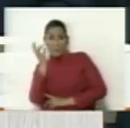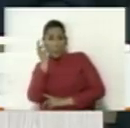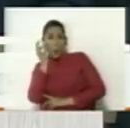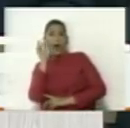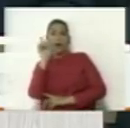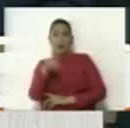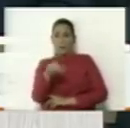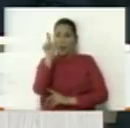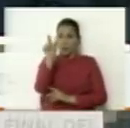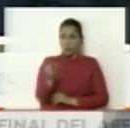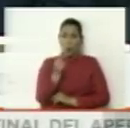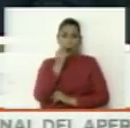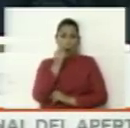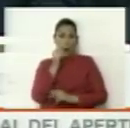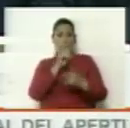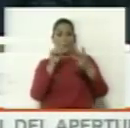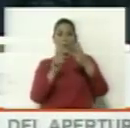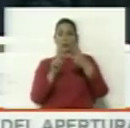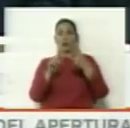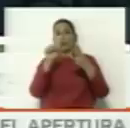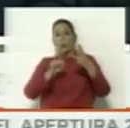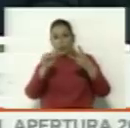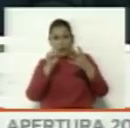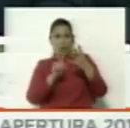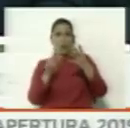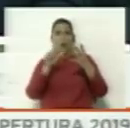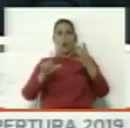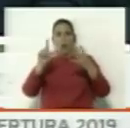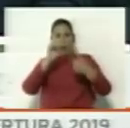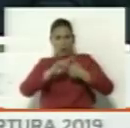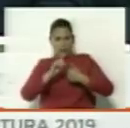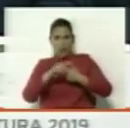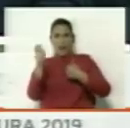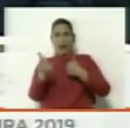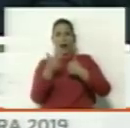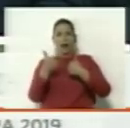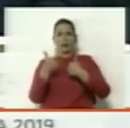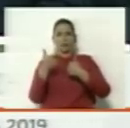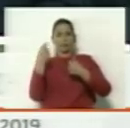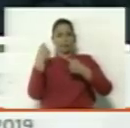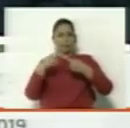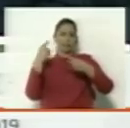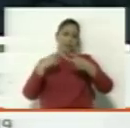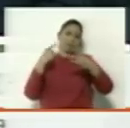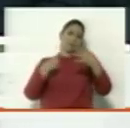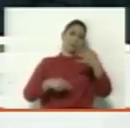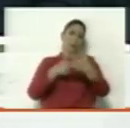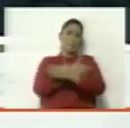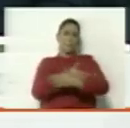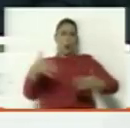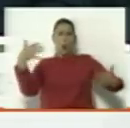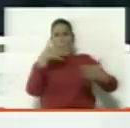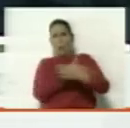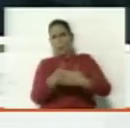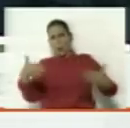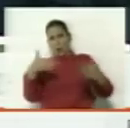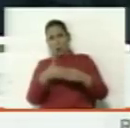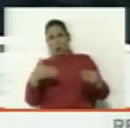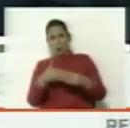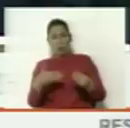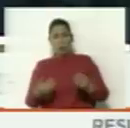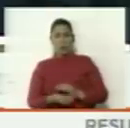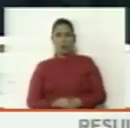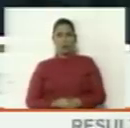también Superlano, Lorenzale, Gaby Arellano, etcétera, por miles y miles de dólares